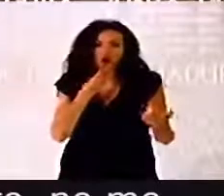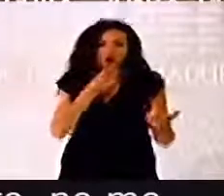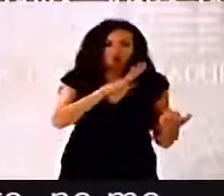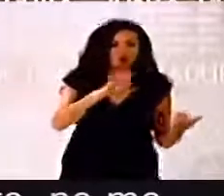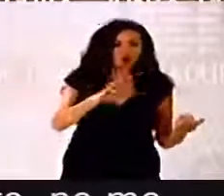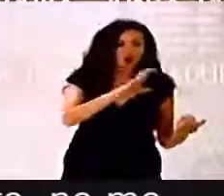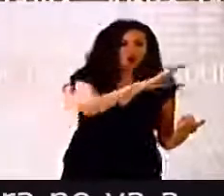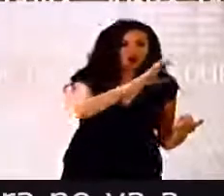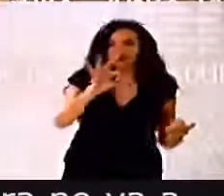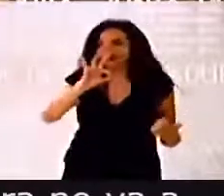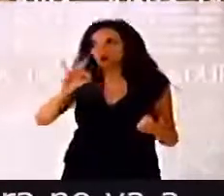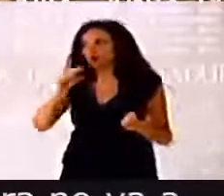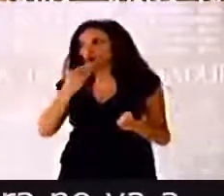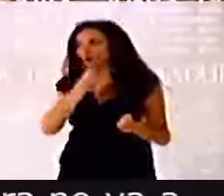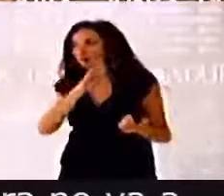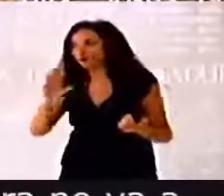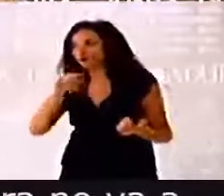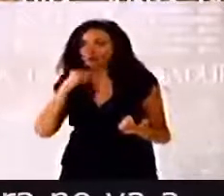Cáceres o en Badajoz. Hombre,